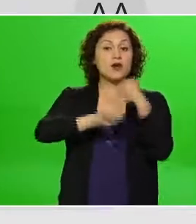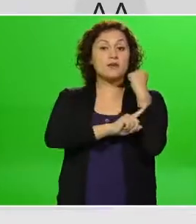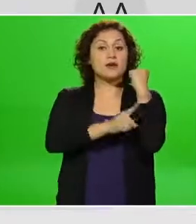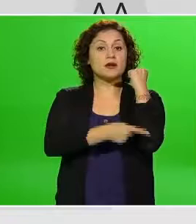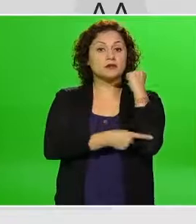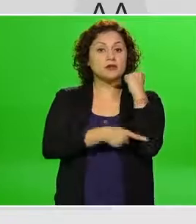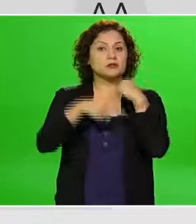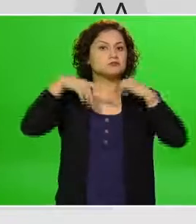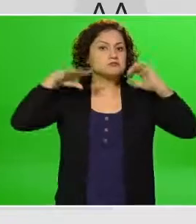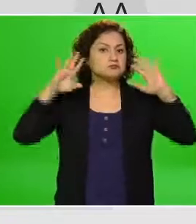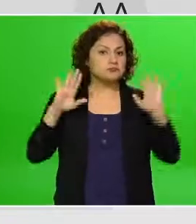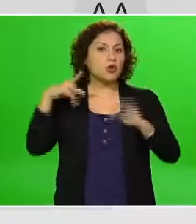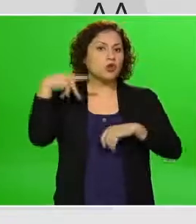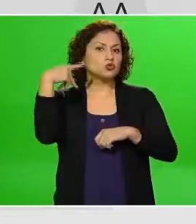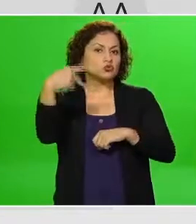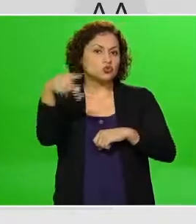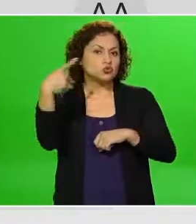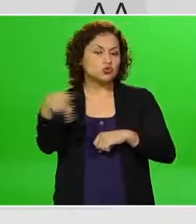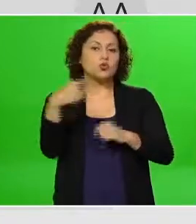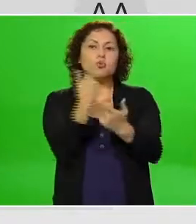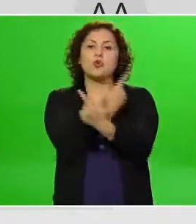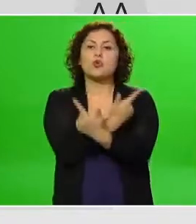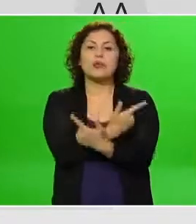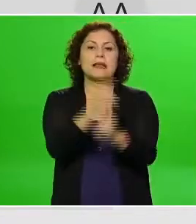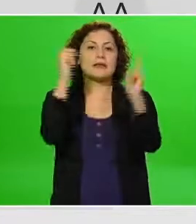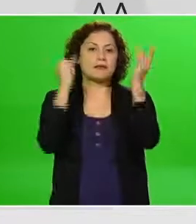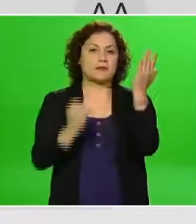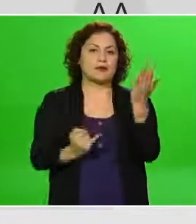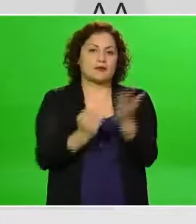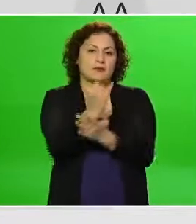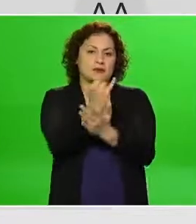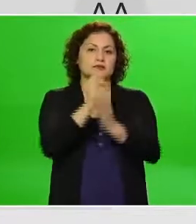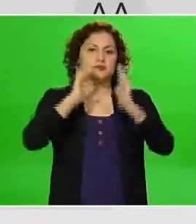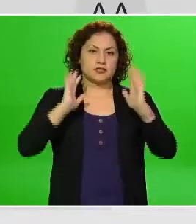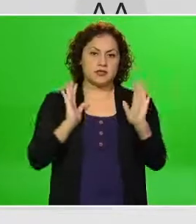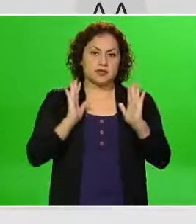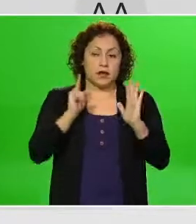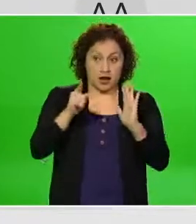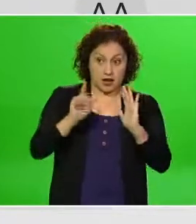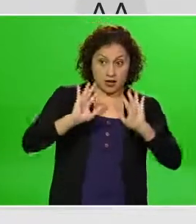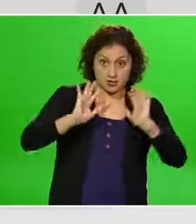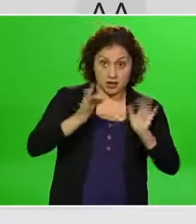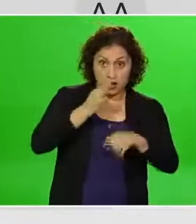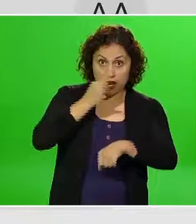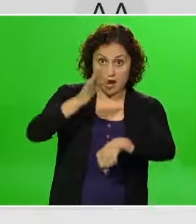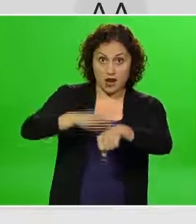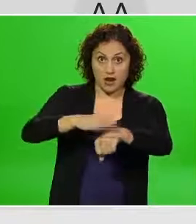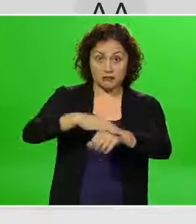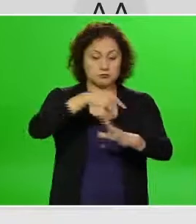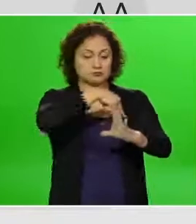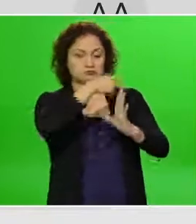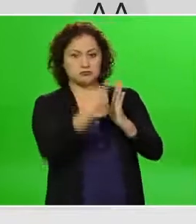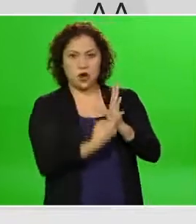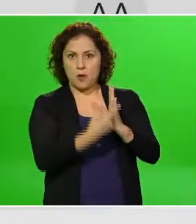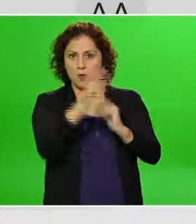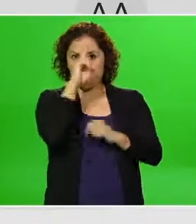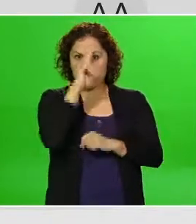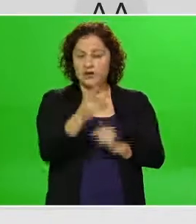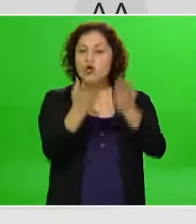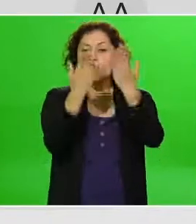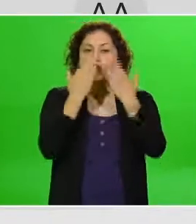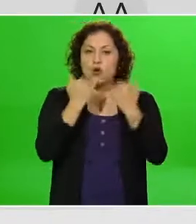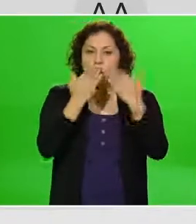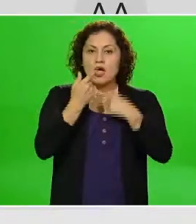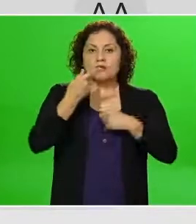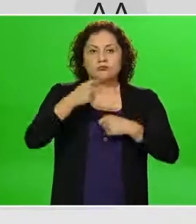esta apertura que daban los lineamientos, es decir, de este consentimiento informado y valorando los riesgos que en